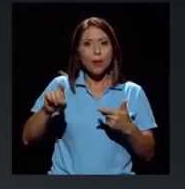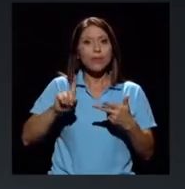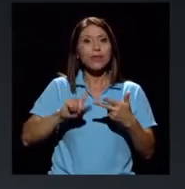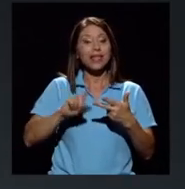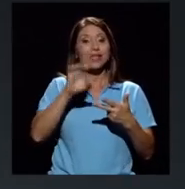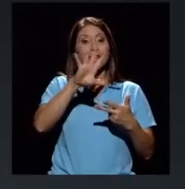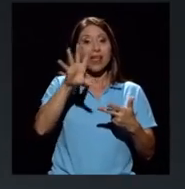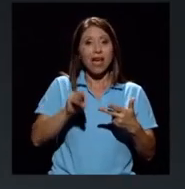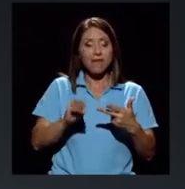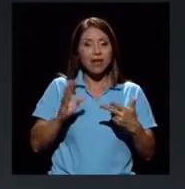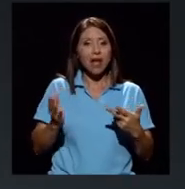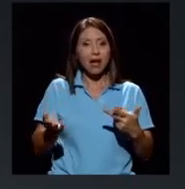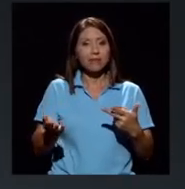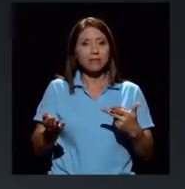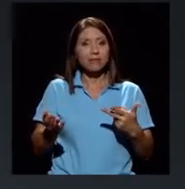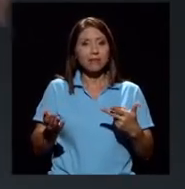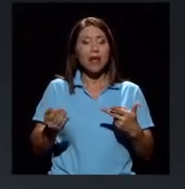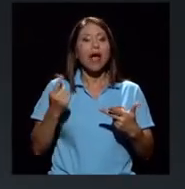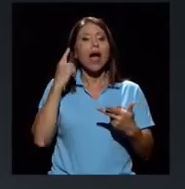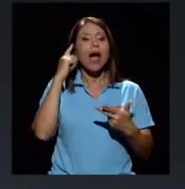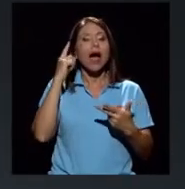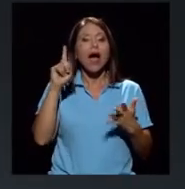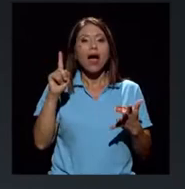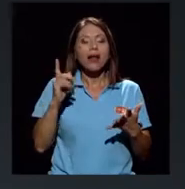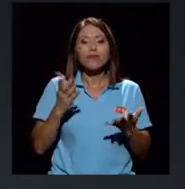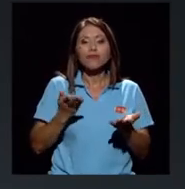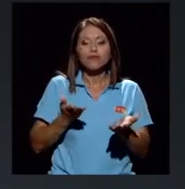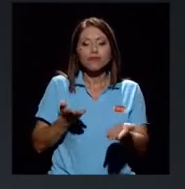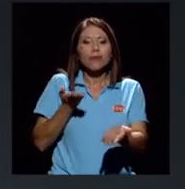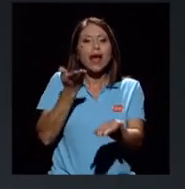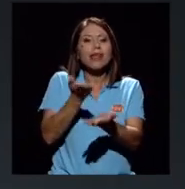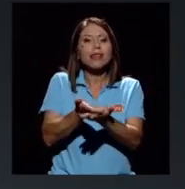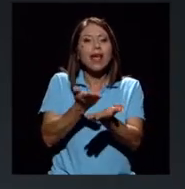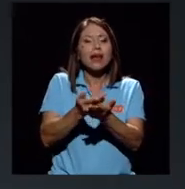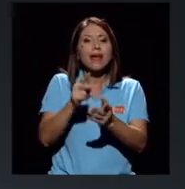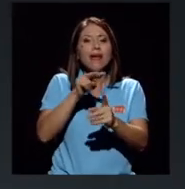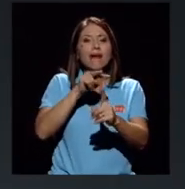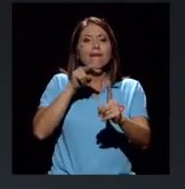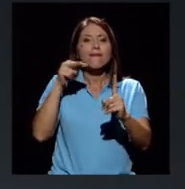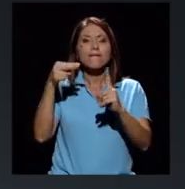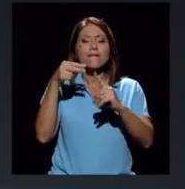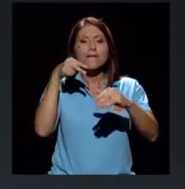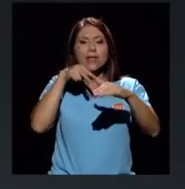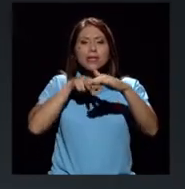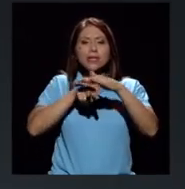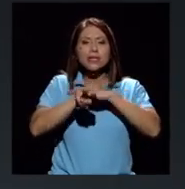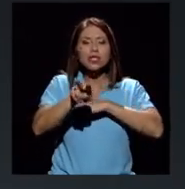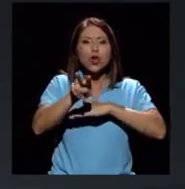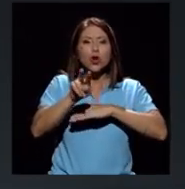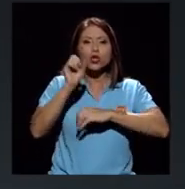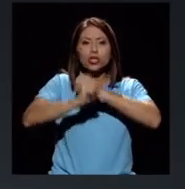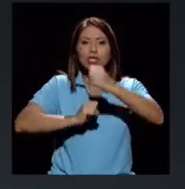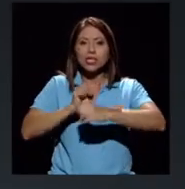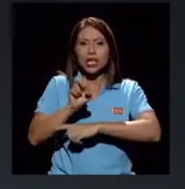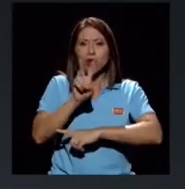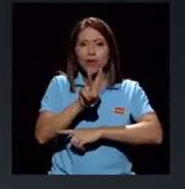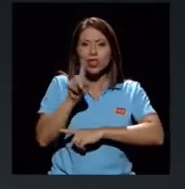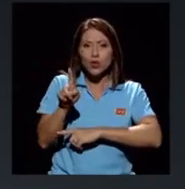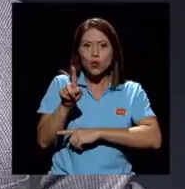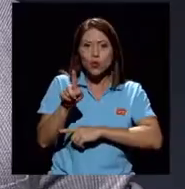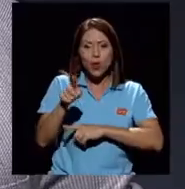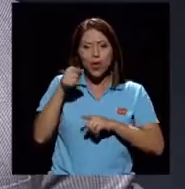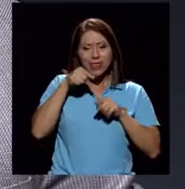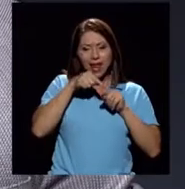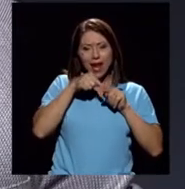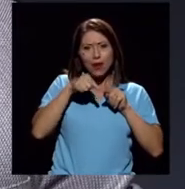de áfrica a plantear de la visión siglo 21 de la ruta de la seda puentes donde eso jose profile